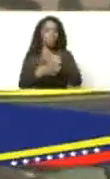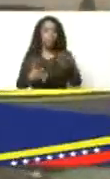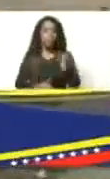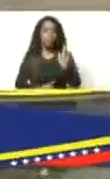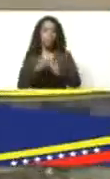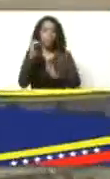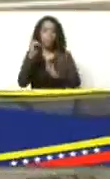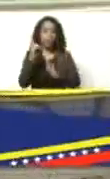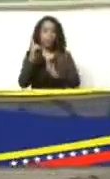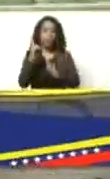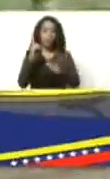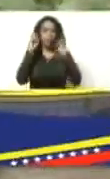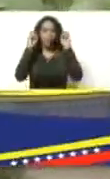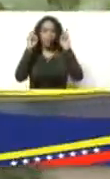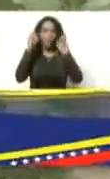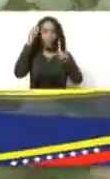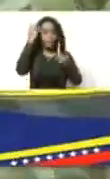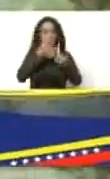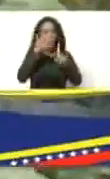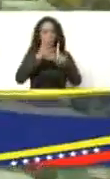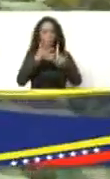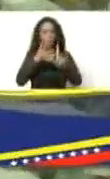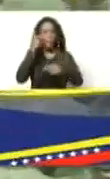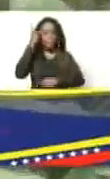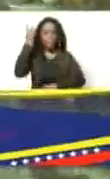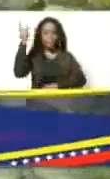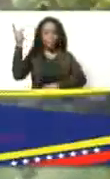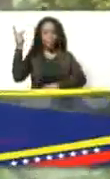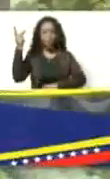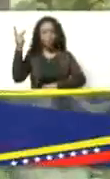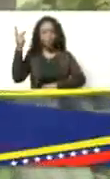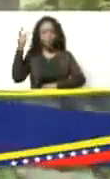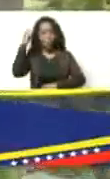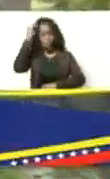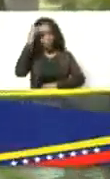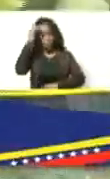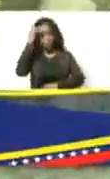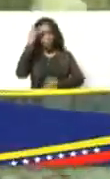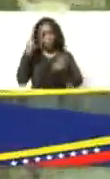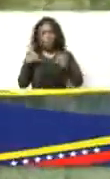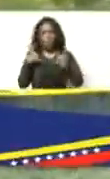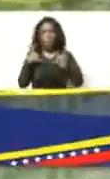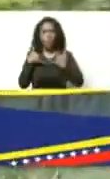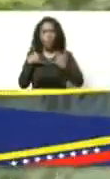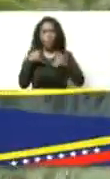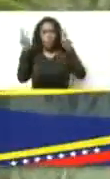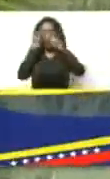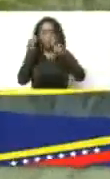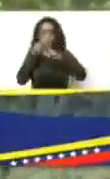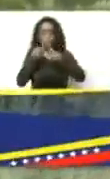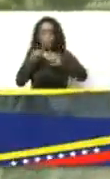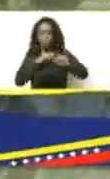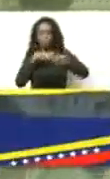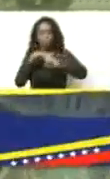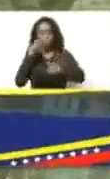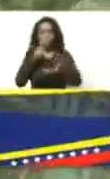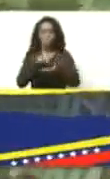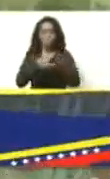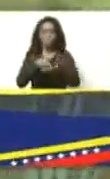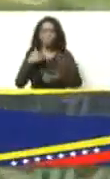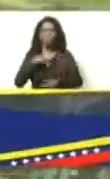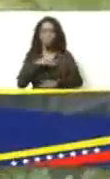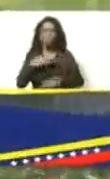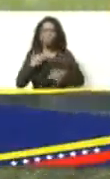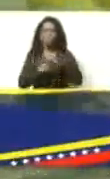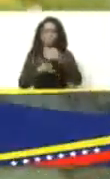desarrollar contenidos formativos desde la pedagogía crítica, desde la investigación, acción, participación. Nosotros vamos